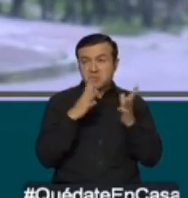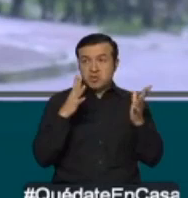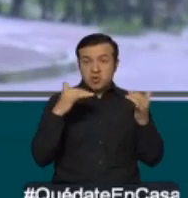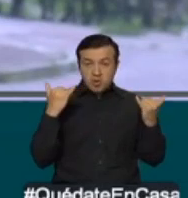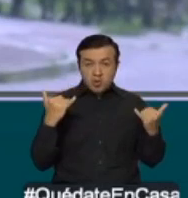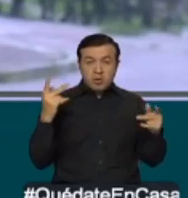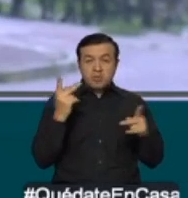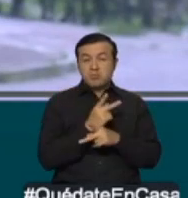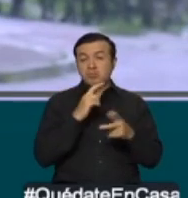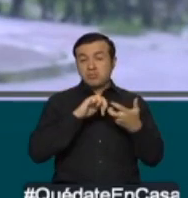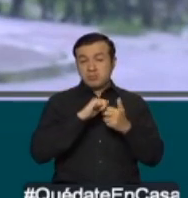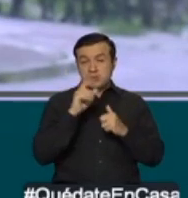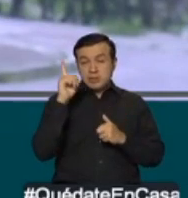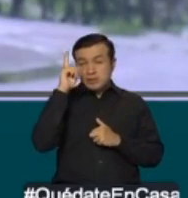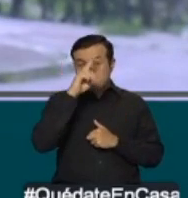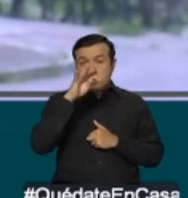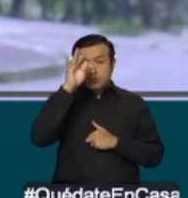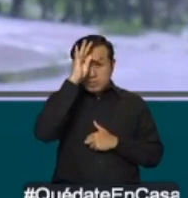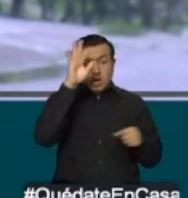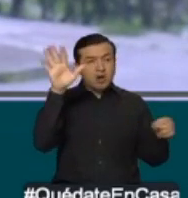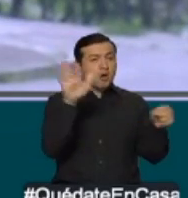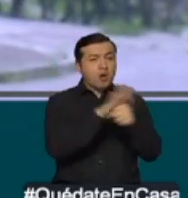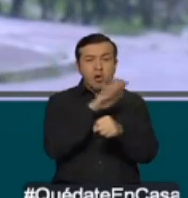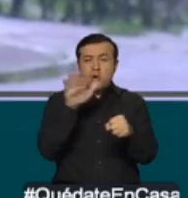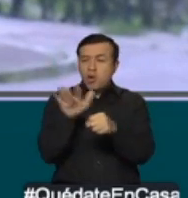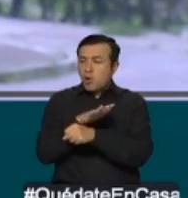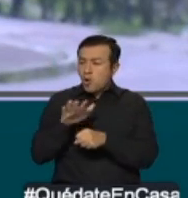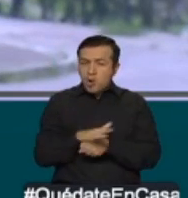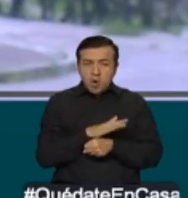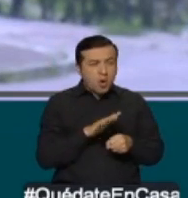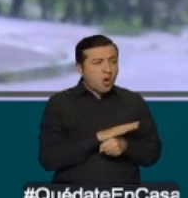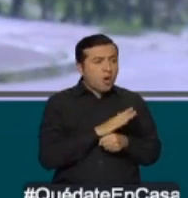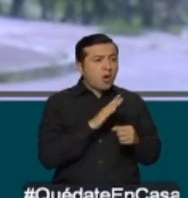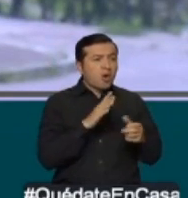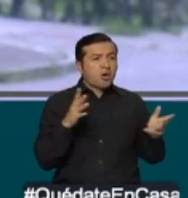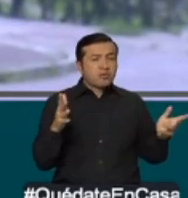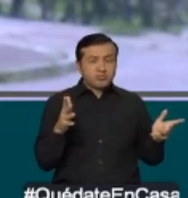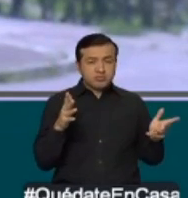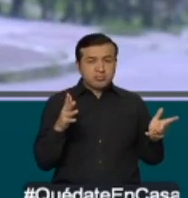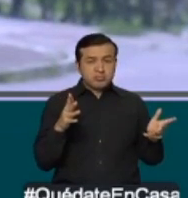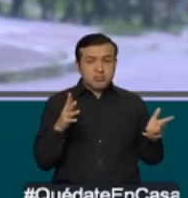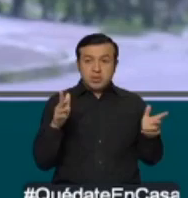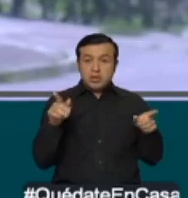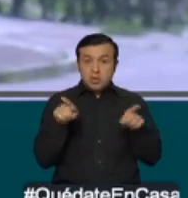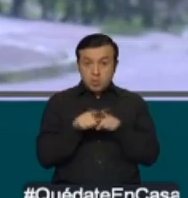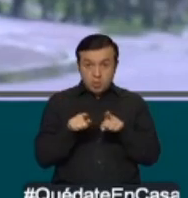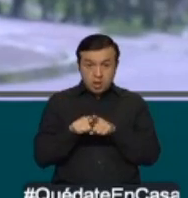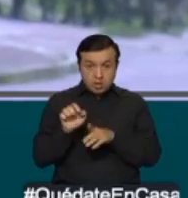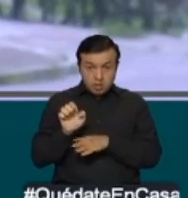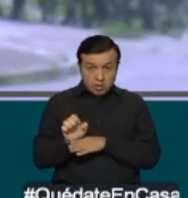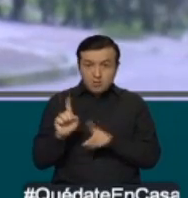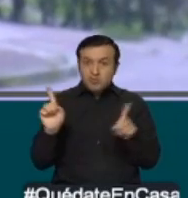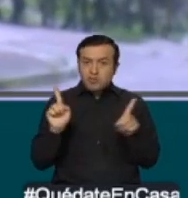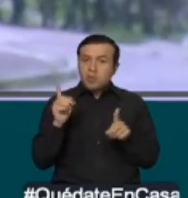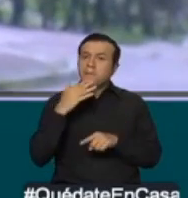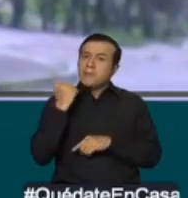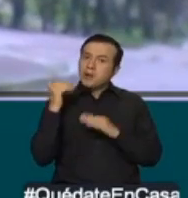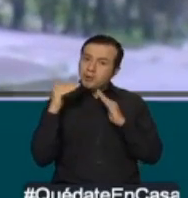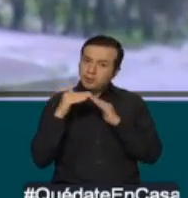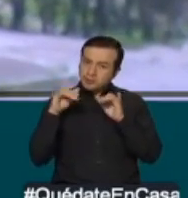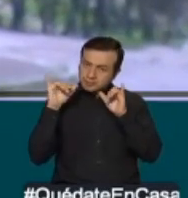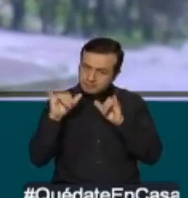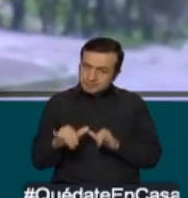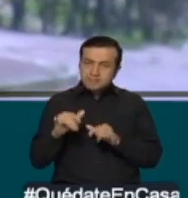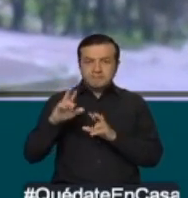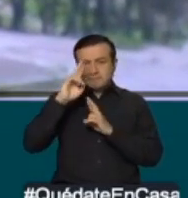tienen problemas serios del sistema de salud si nosotros no queremos que colapse el sistema de salud quédense en su casa